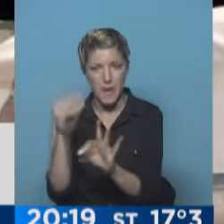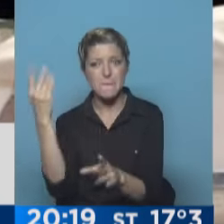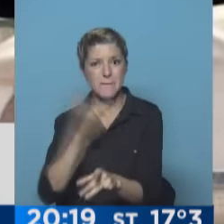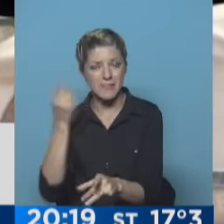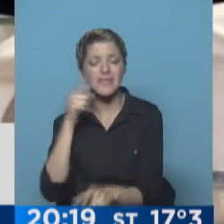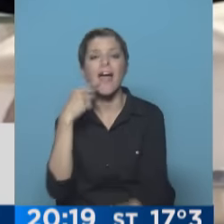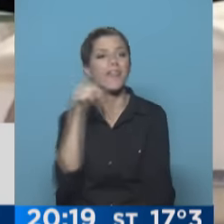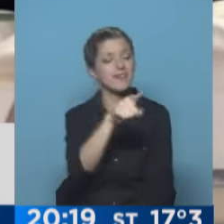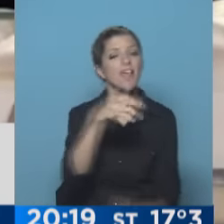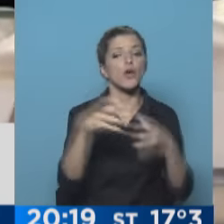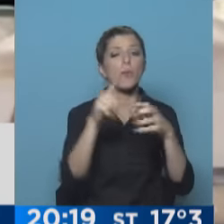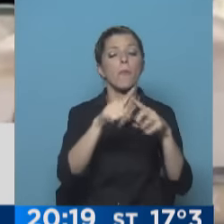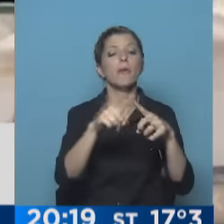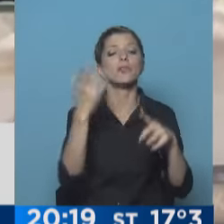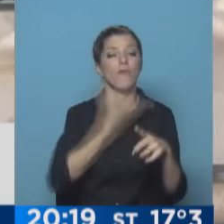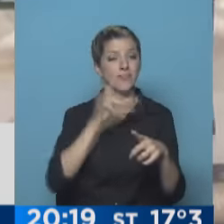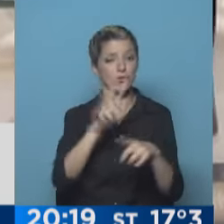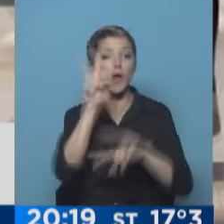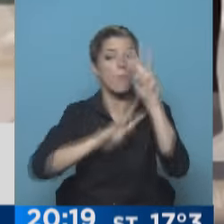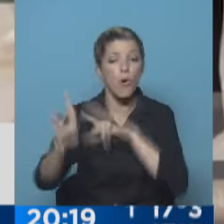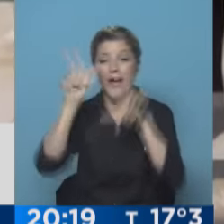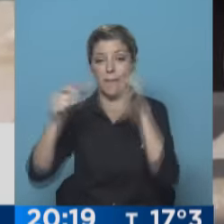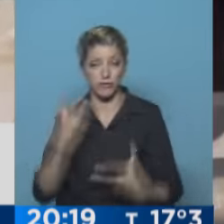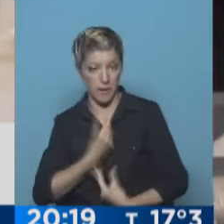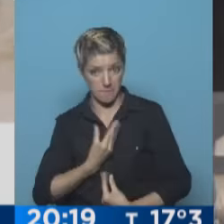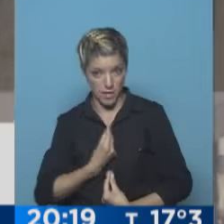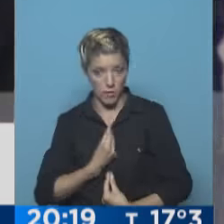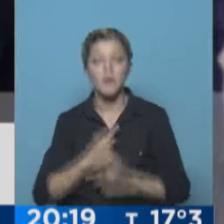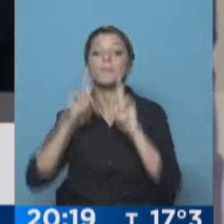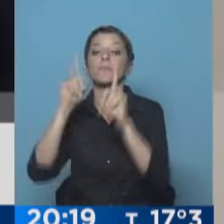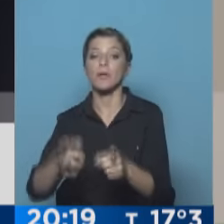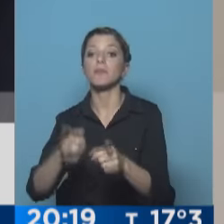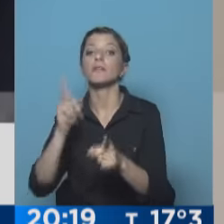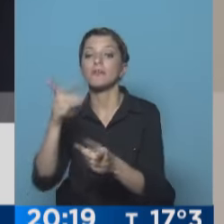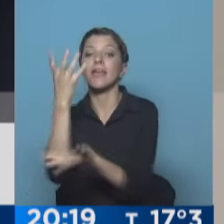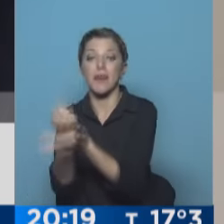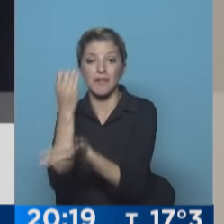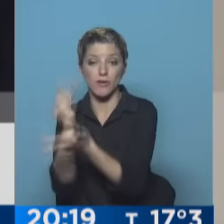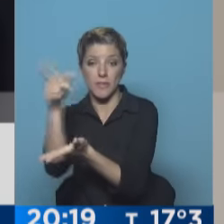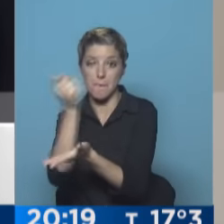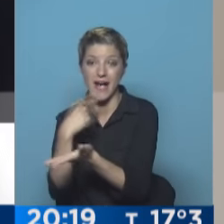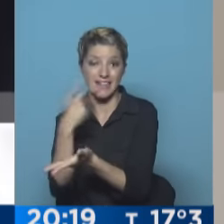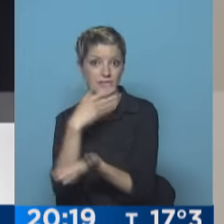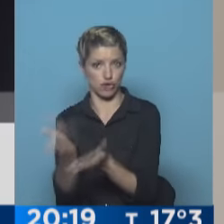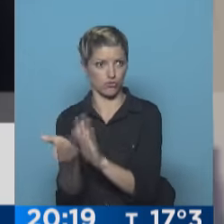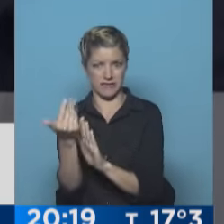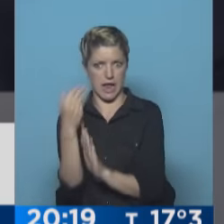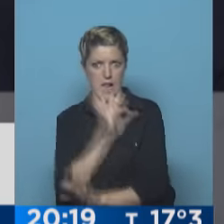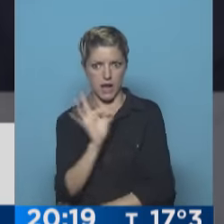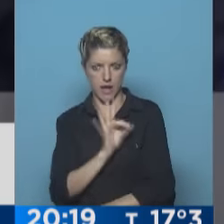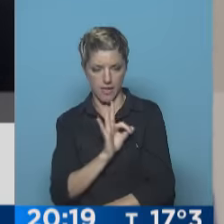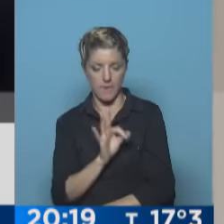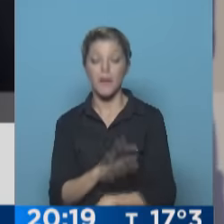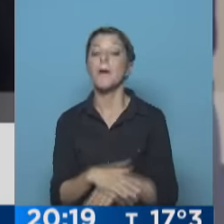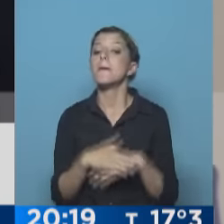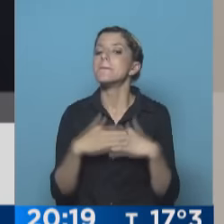la Victoria de instalar el miedo. También a distribuir grabaciones de Mauricio Macri diciendo que no va a quitar nada. Pero como nadie